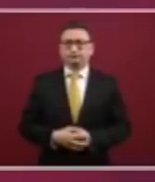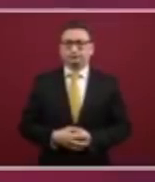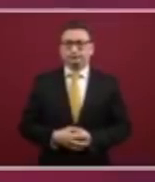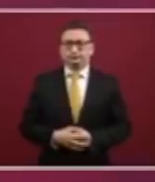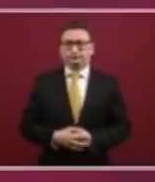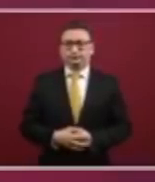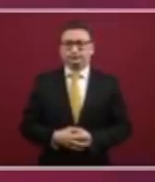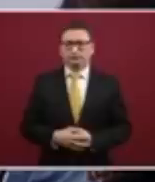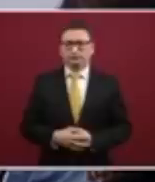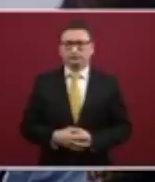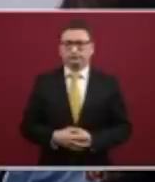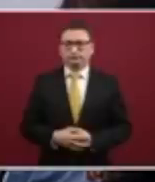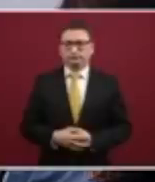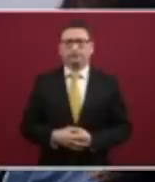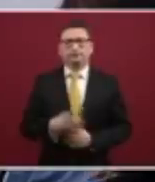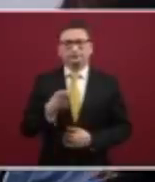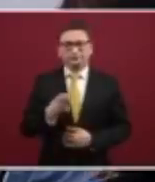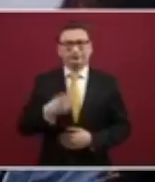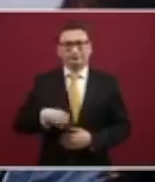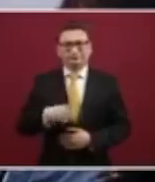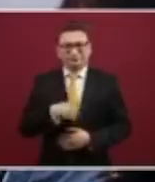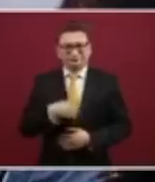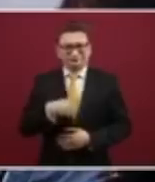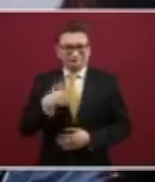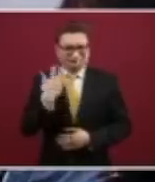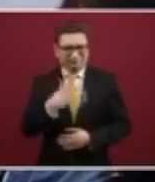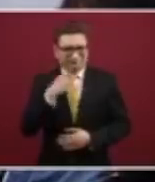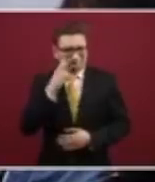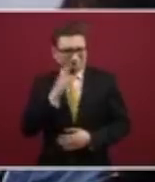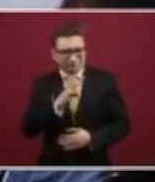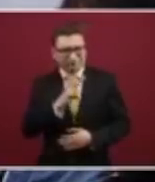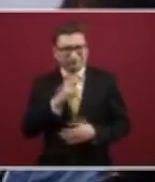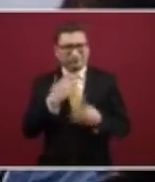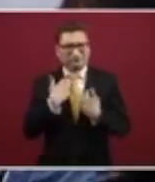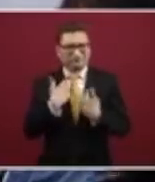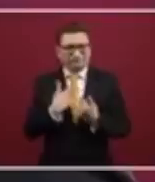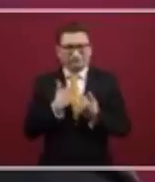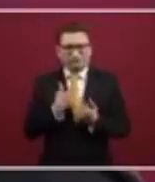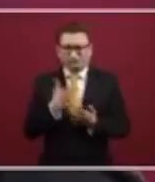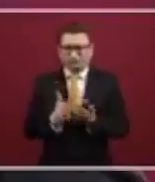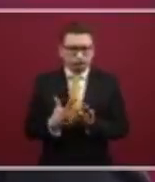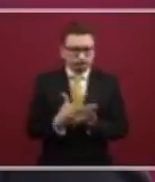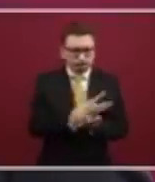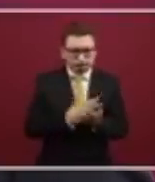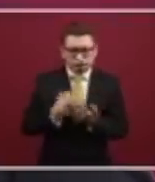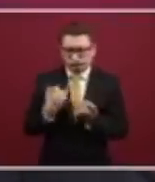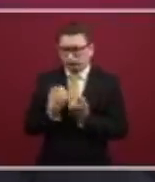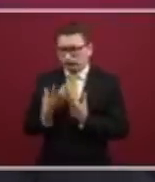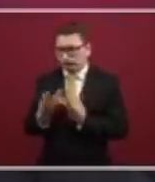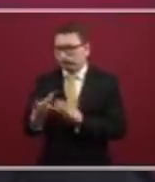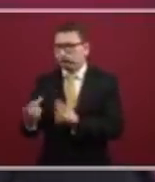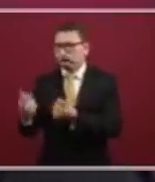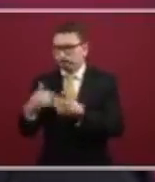vemos muy bien el impacto que va teniendo